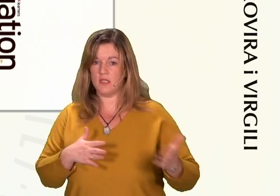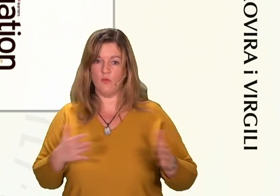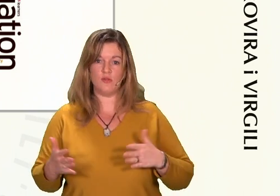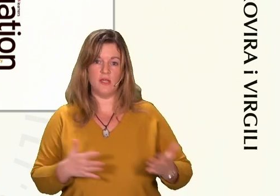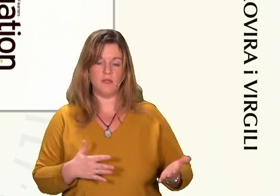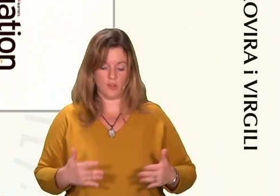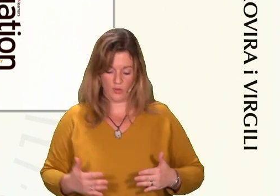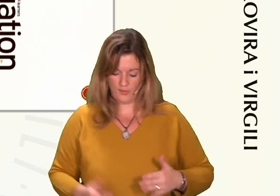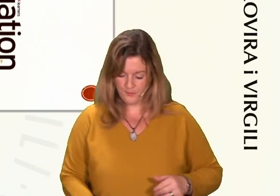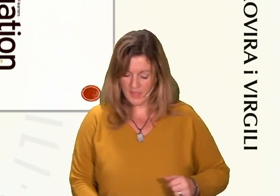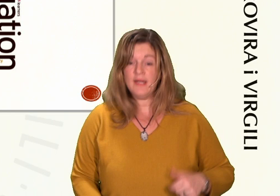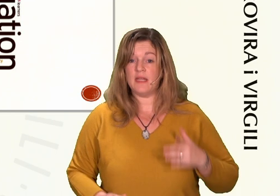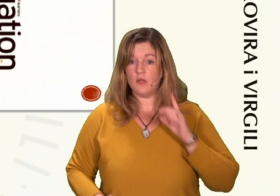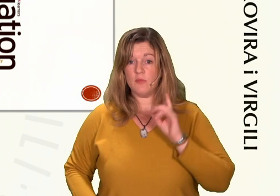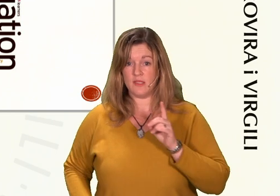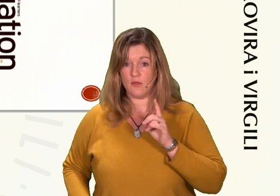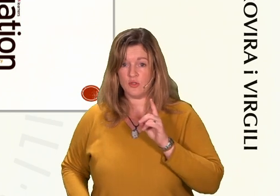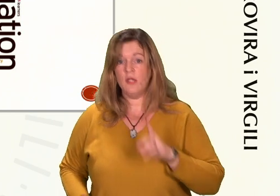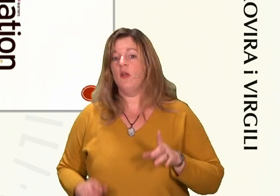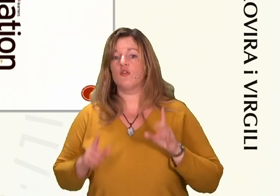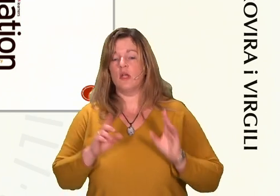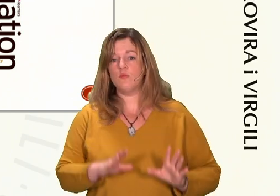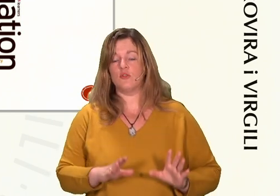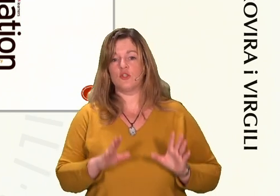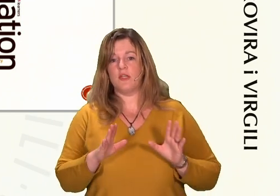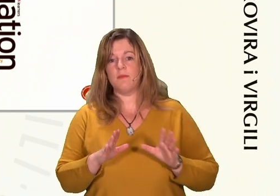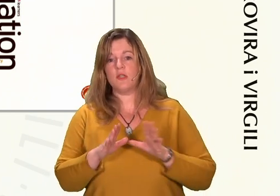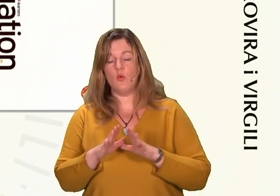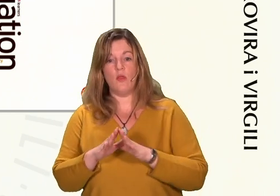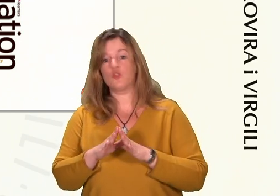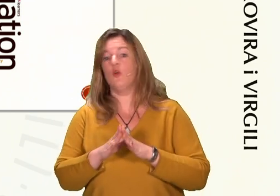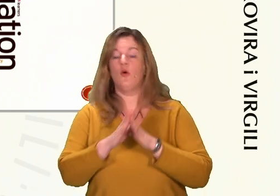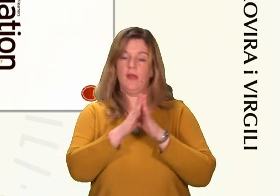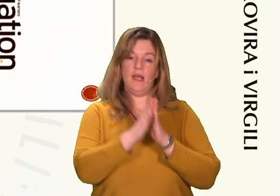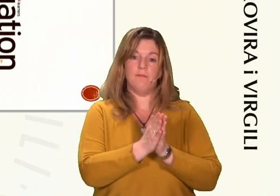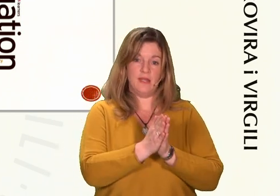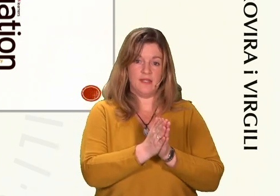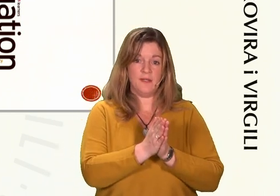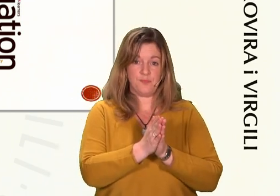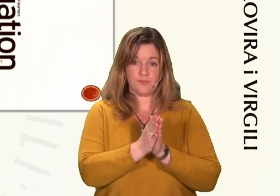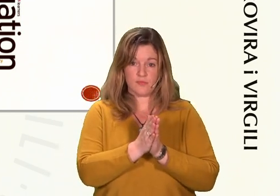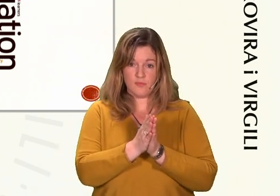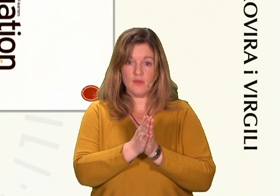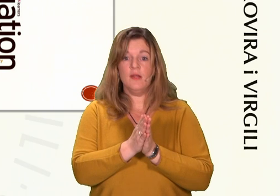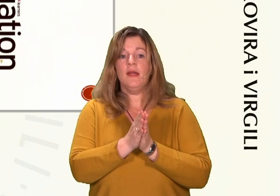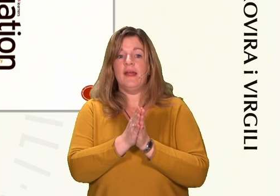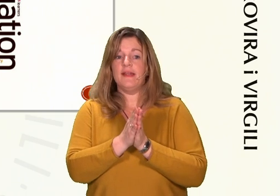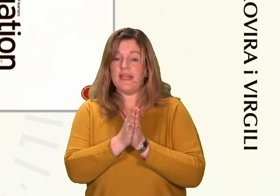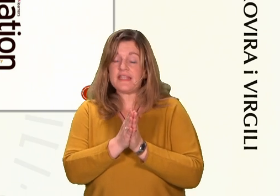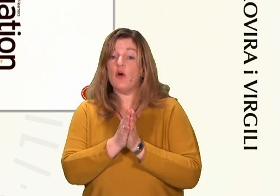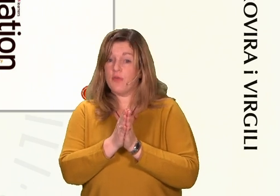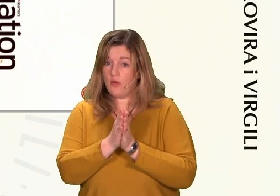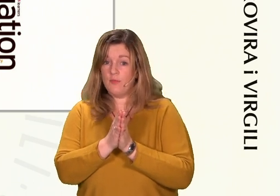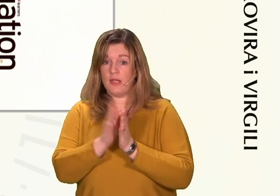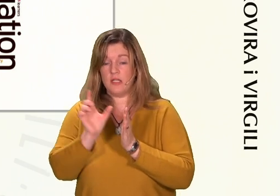SBAP según os hayáis matriculado. También comentaros, los alumnos que os hayáis matriculado solo en la inmediata,